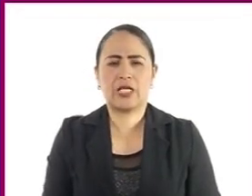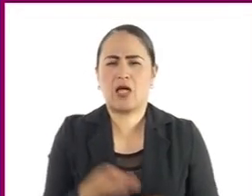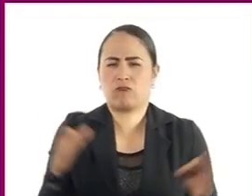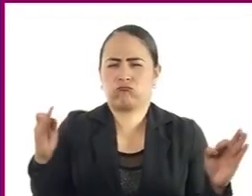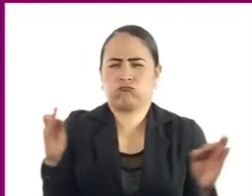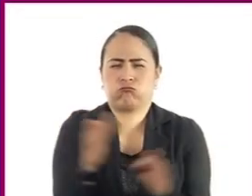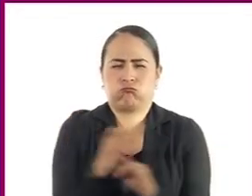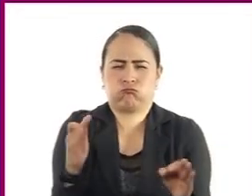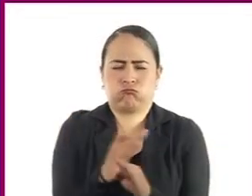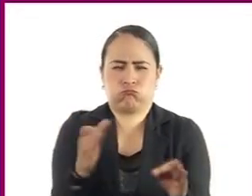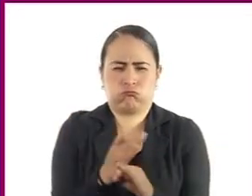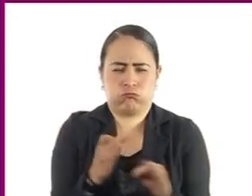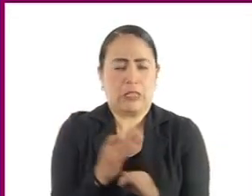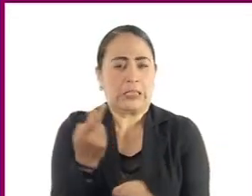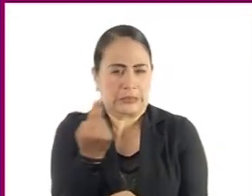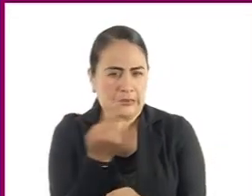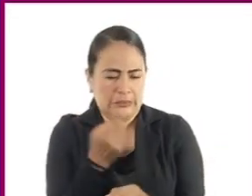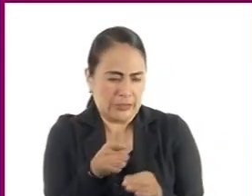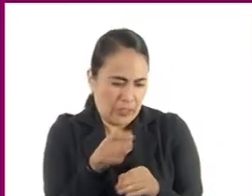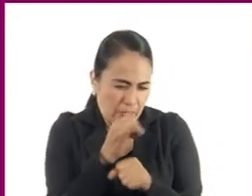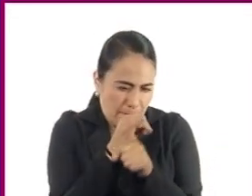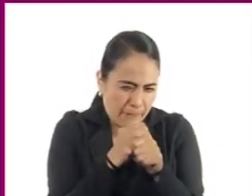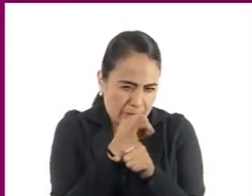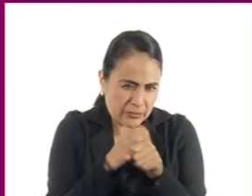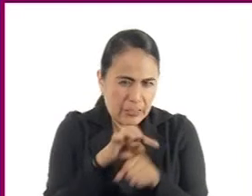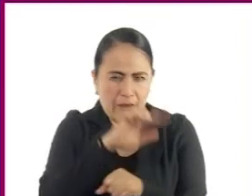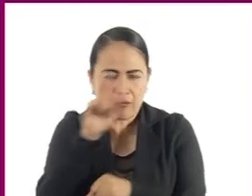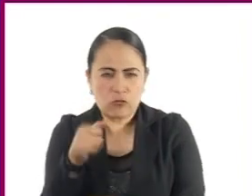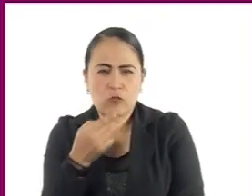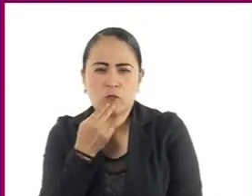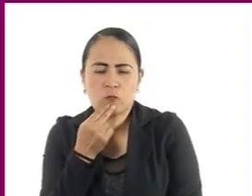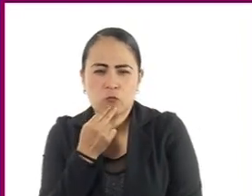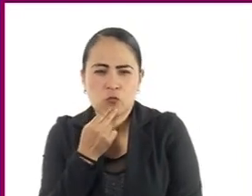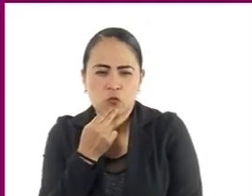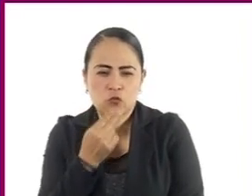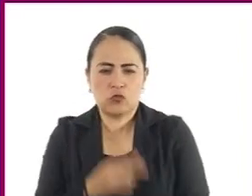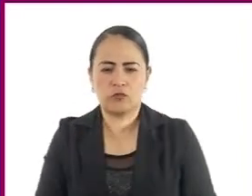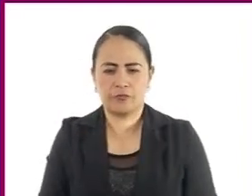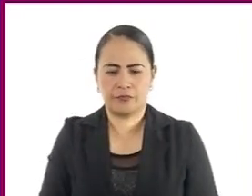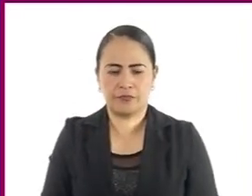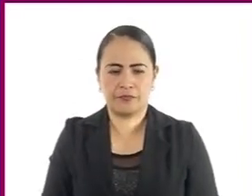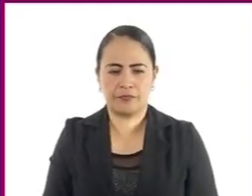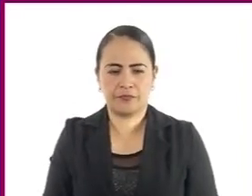temperaturas y luego enlista algunos usos.